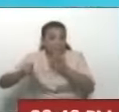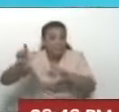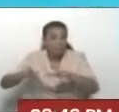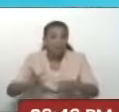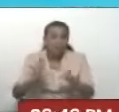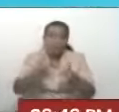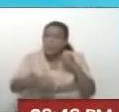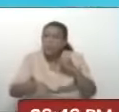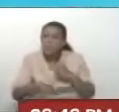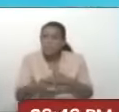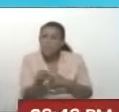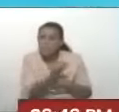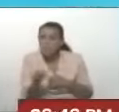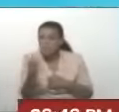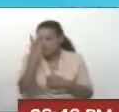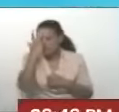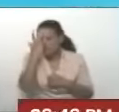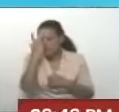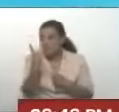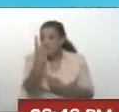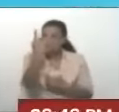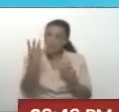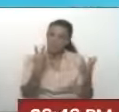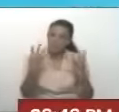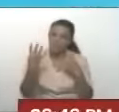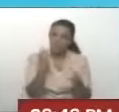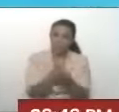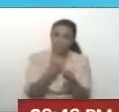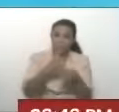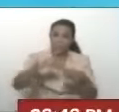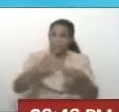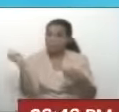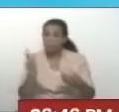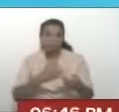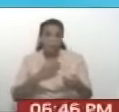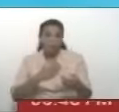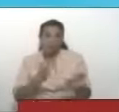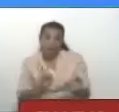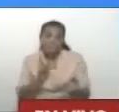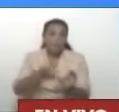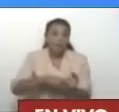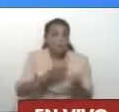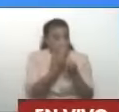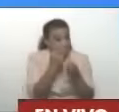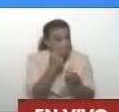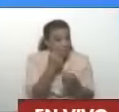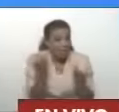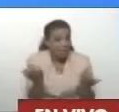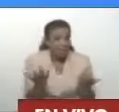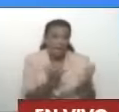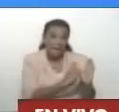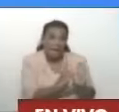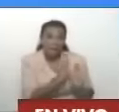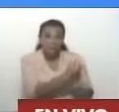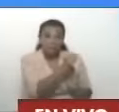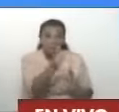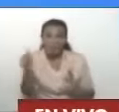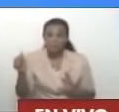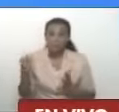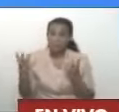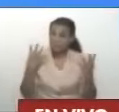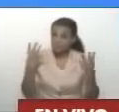febrero, estaremos convocando esta primera feria de trabajo. Bueno, no me dejen por fuera, yo quiero ir para allá. En cada programa, cada